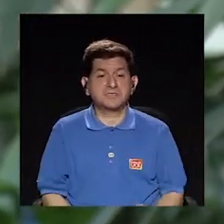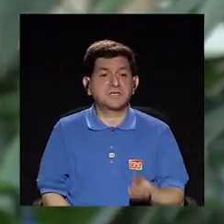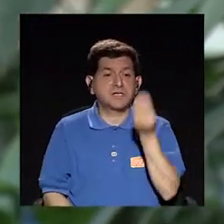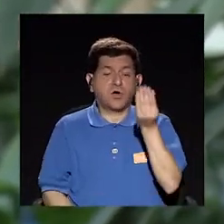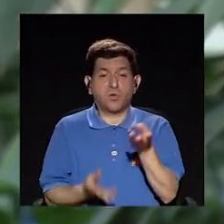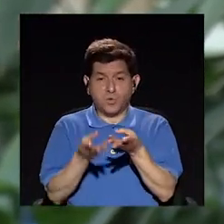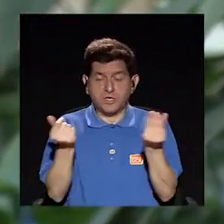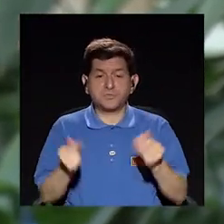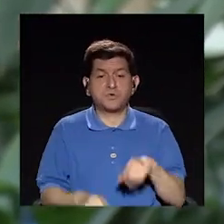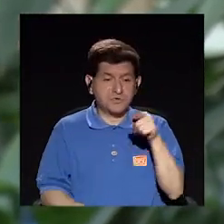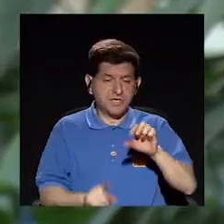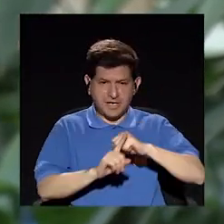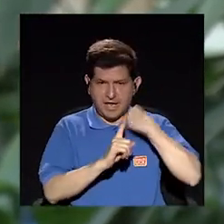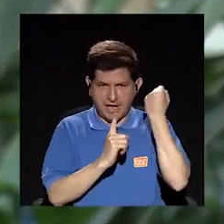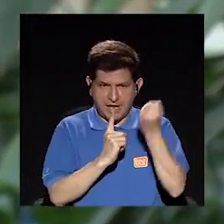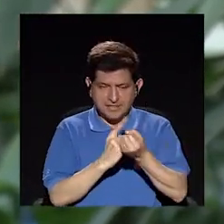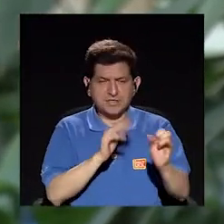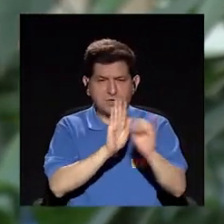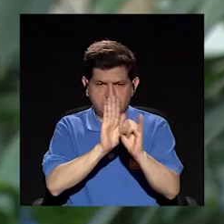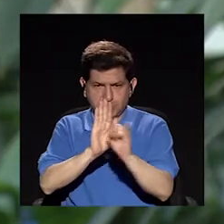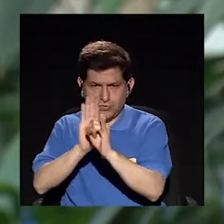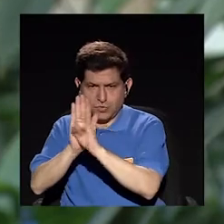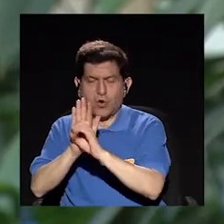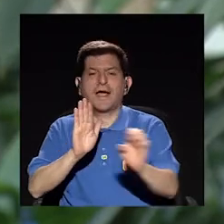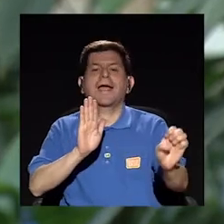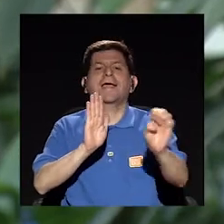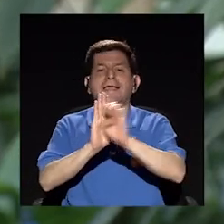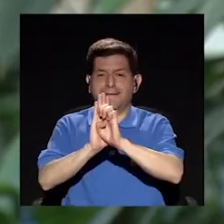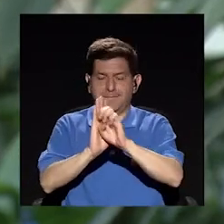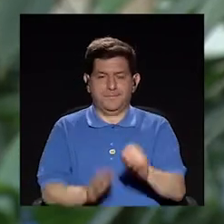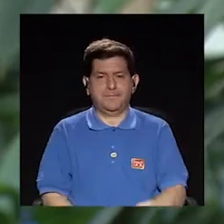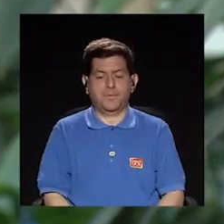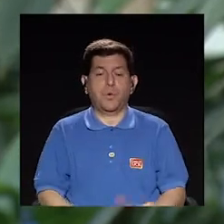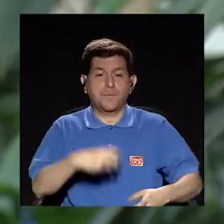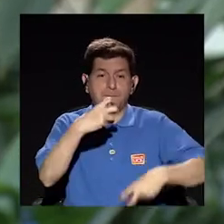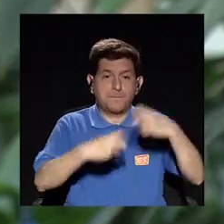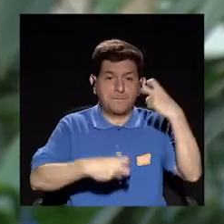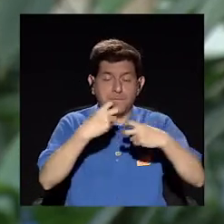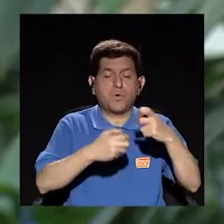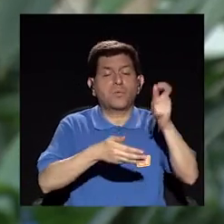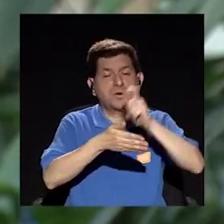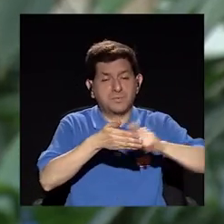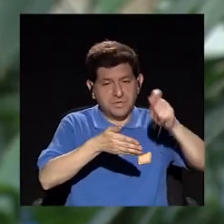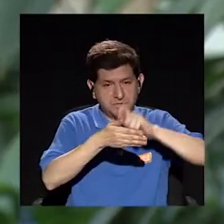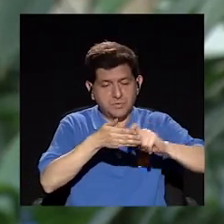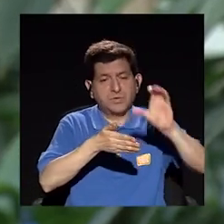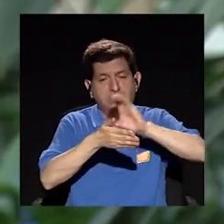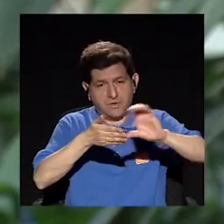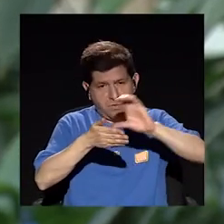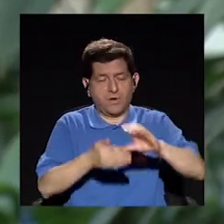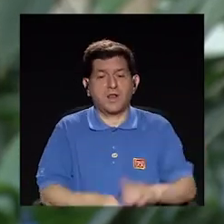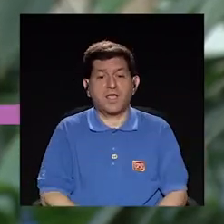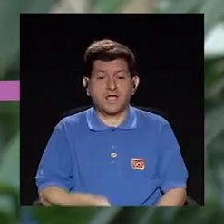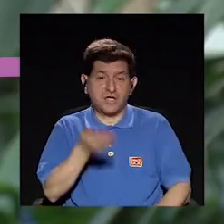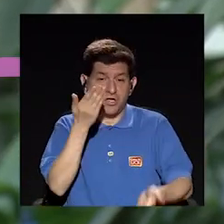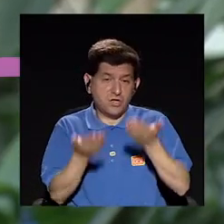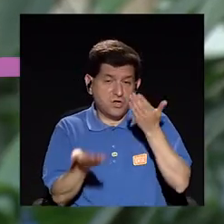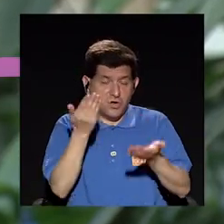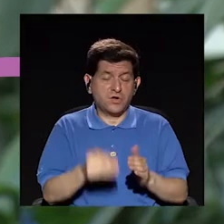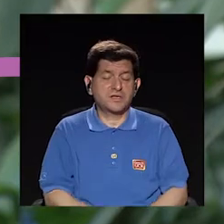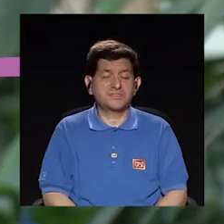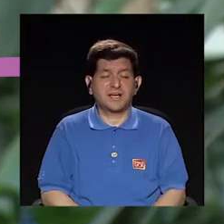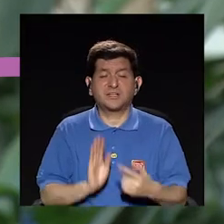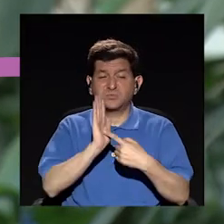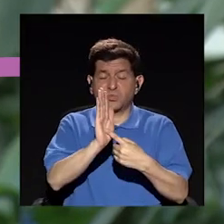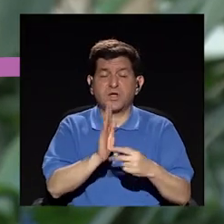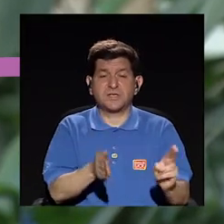chicos les puede generar estos indicadores que se han identificado. Por ejemplo, tener problemas a nivel escolar puede ser un indicador